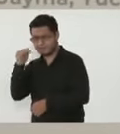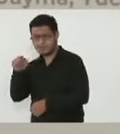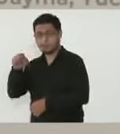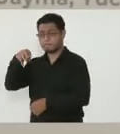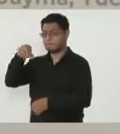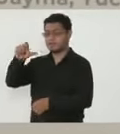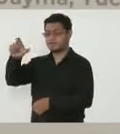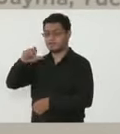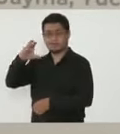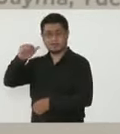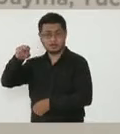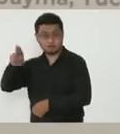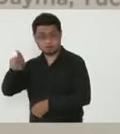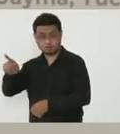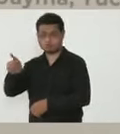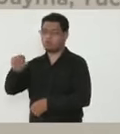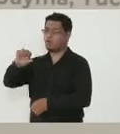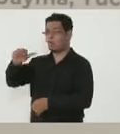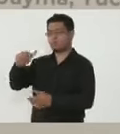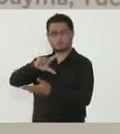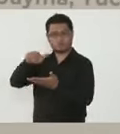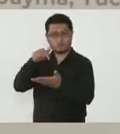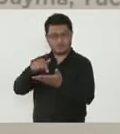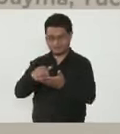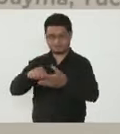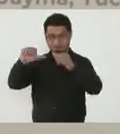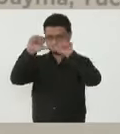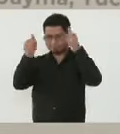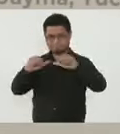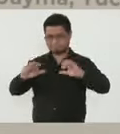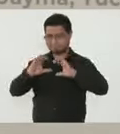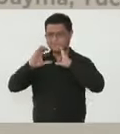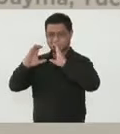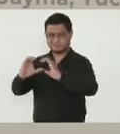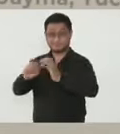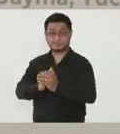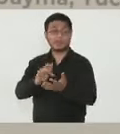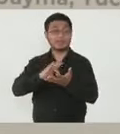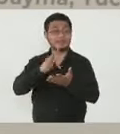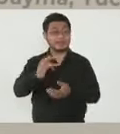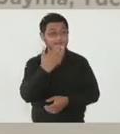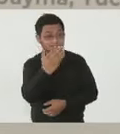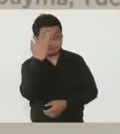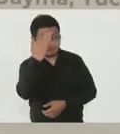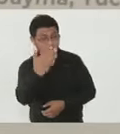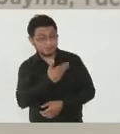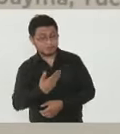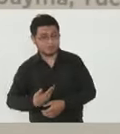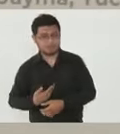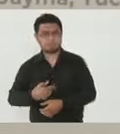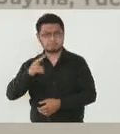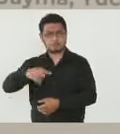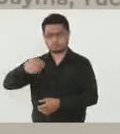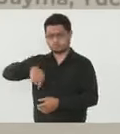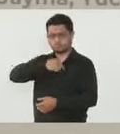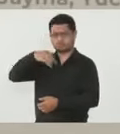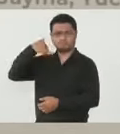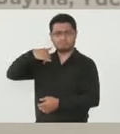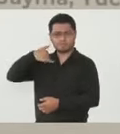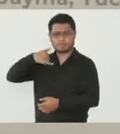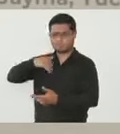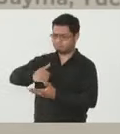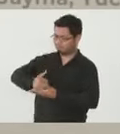además nuestras zonas arqueológicas. Así que, señor presidente, le agradecemos mucho esta obra y cuente con que aquí desde Yucatán vamos a